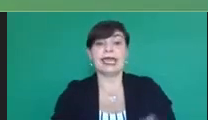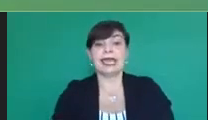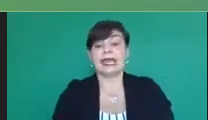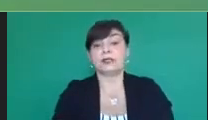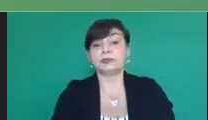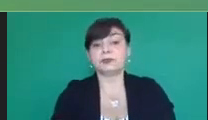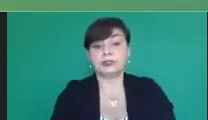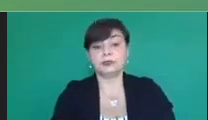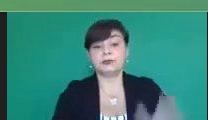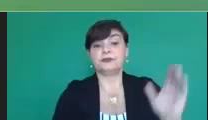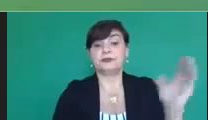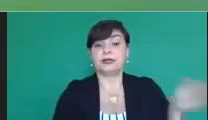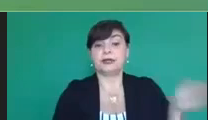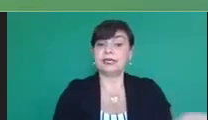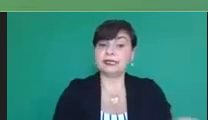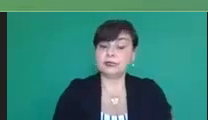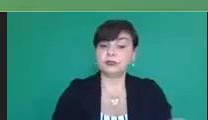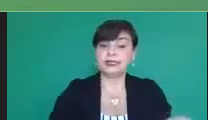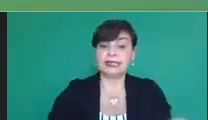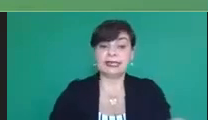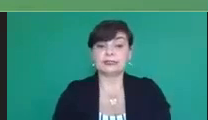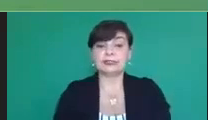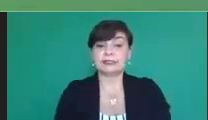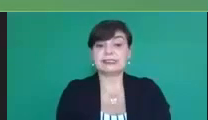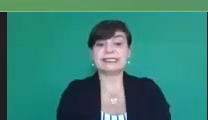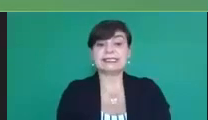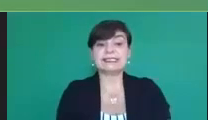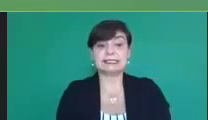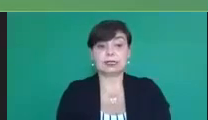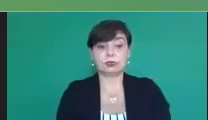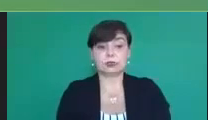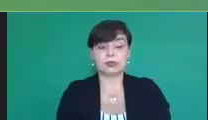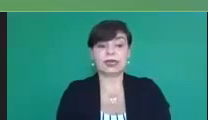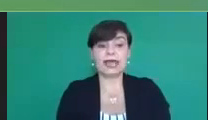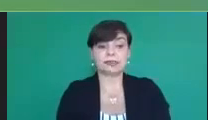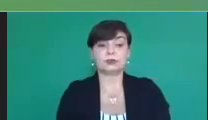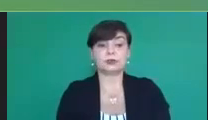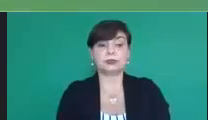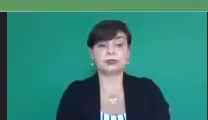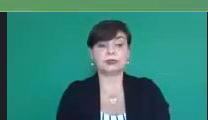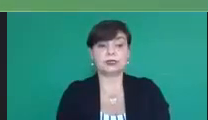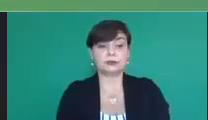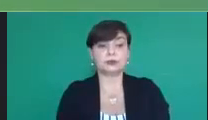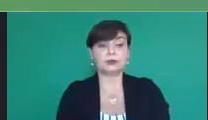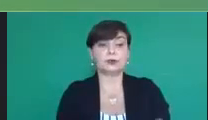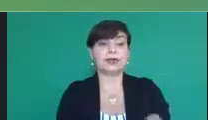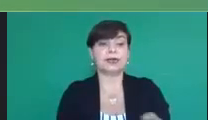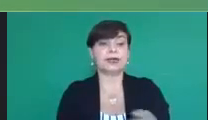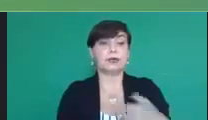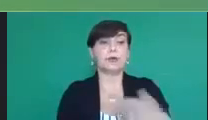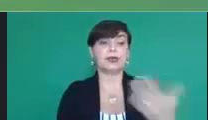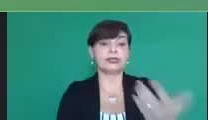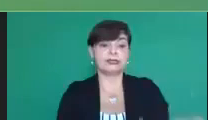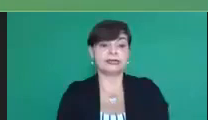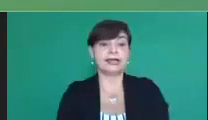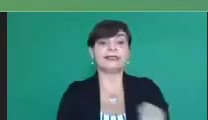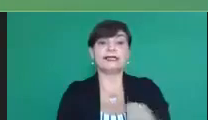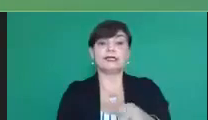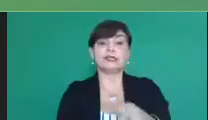En los positivos confirmados ya dijimos que de esos 69 casos positivos